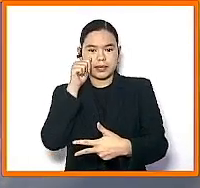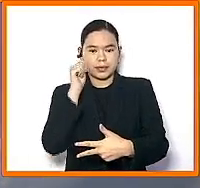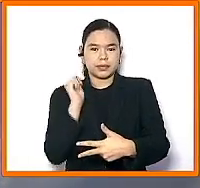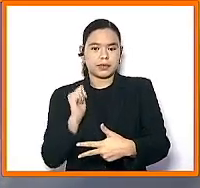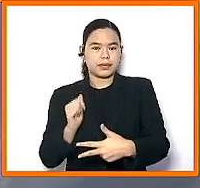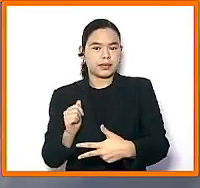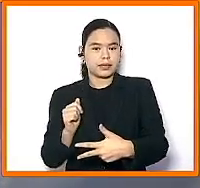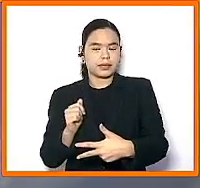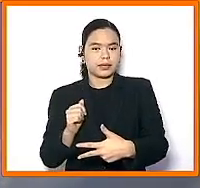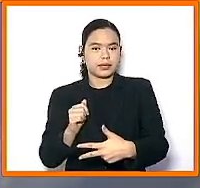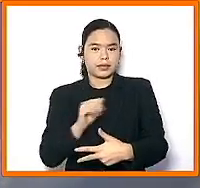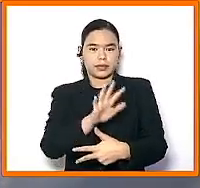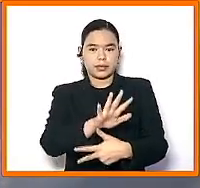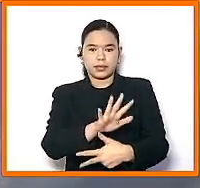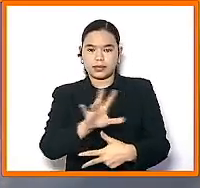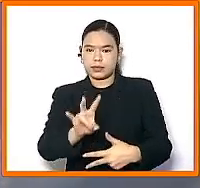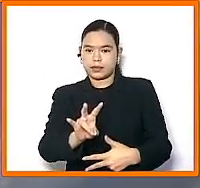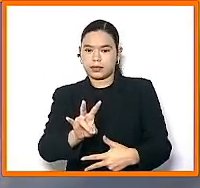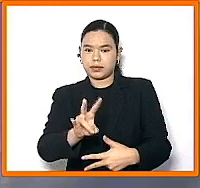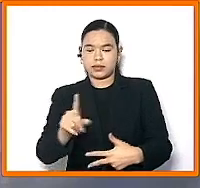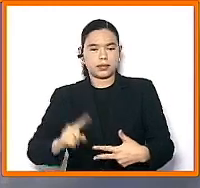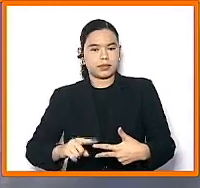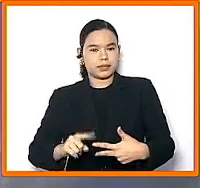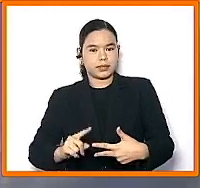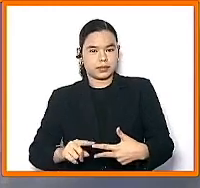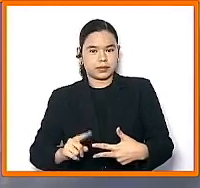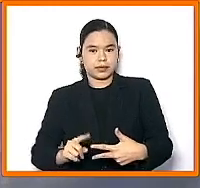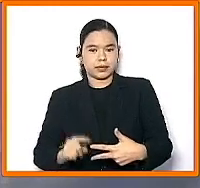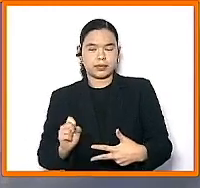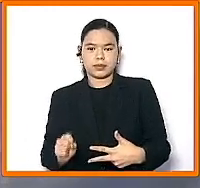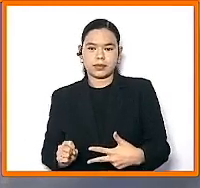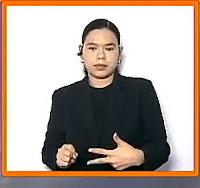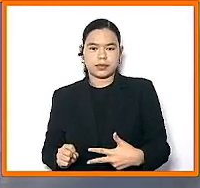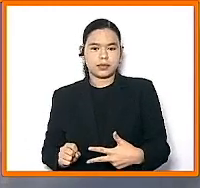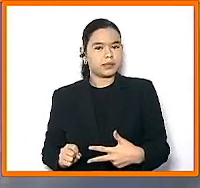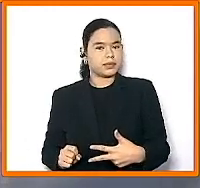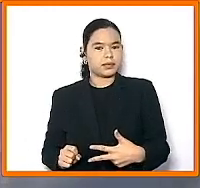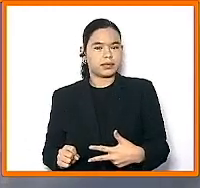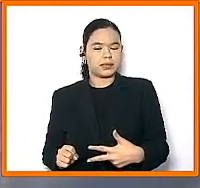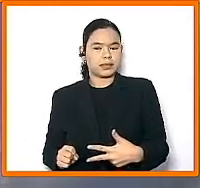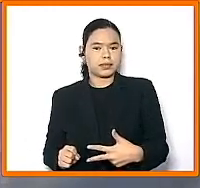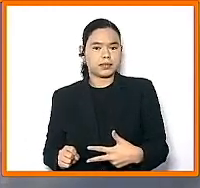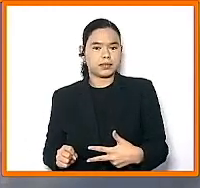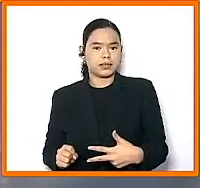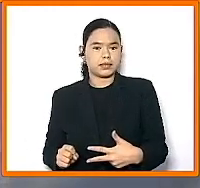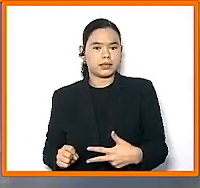Atentos porque este es el 57. Segundo número favorecido,